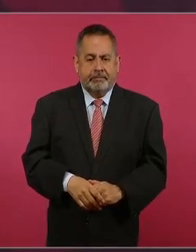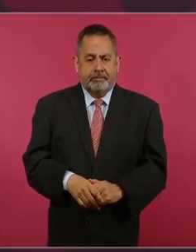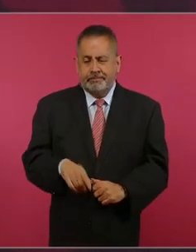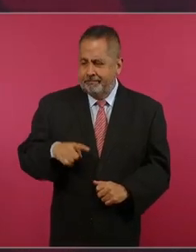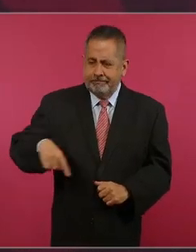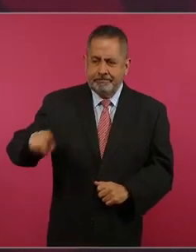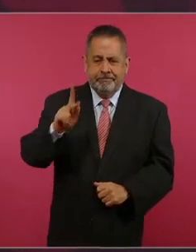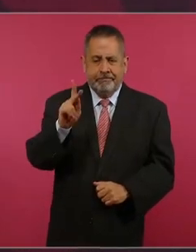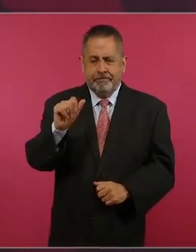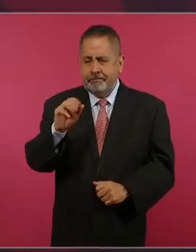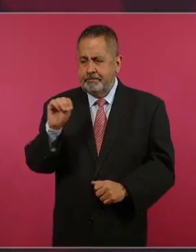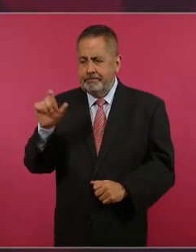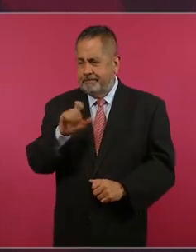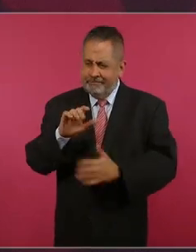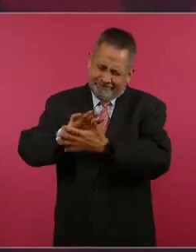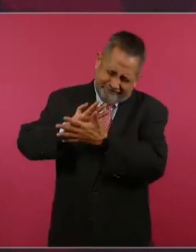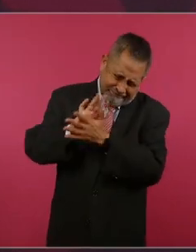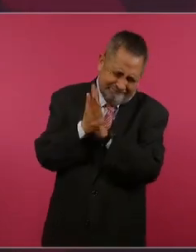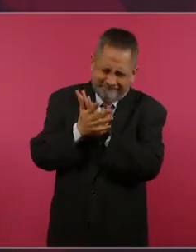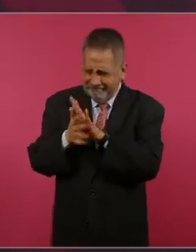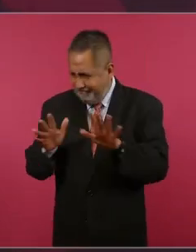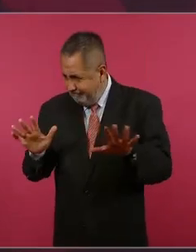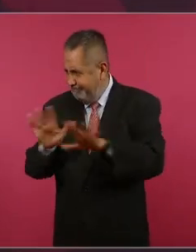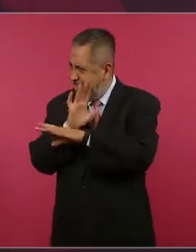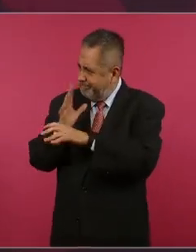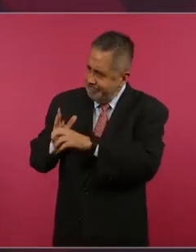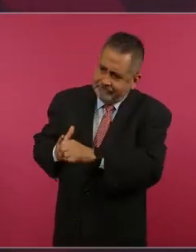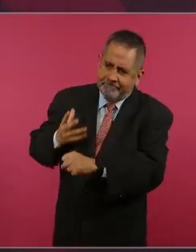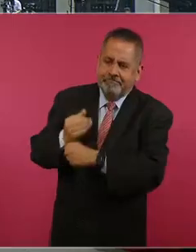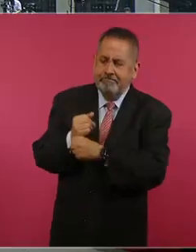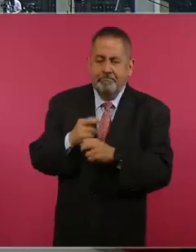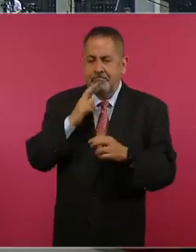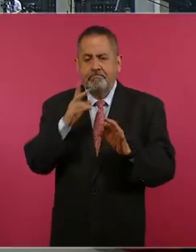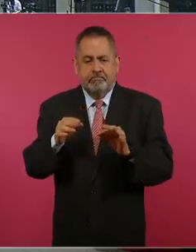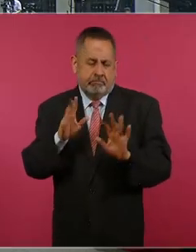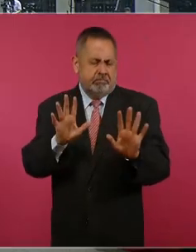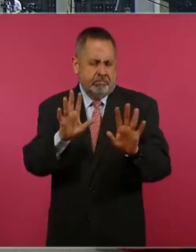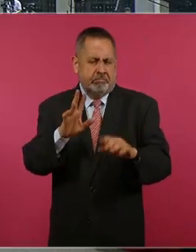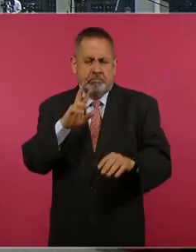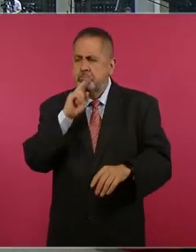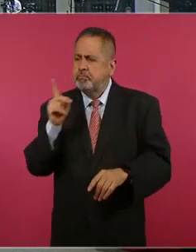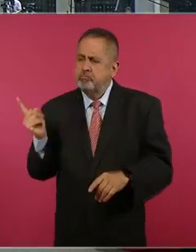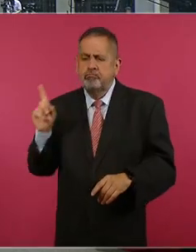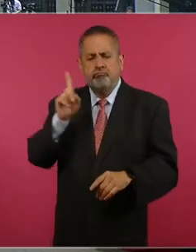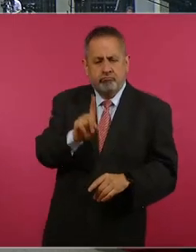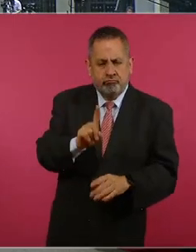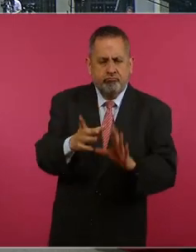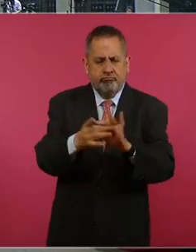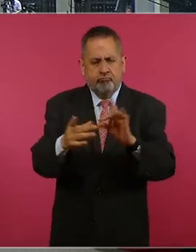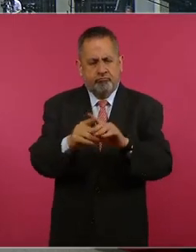Reconvertir a Pemex como se está haciendo. Pero él va a explicarlo mejor.